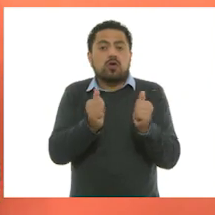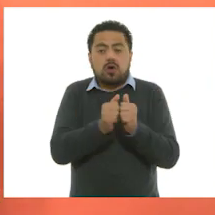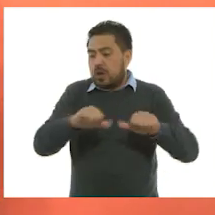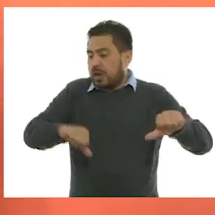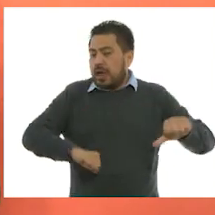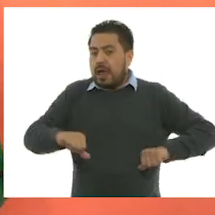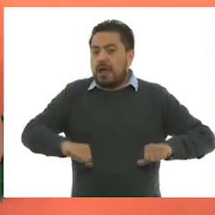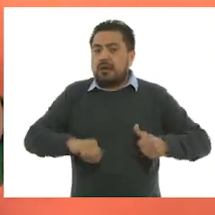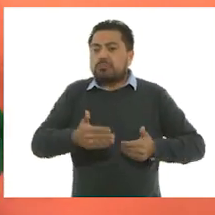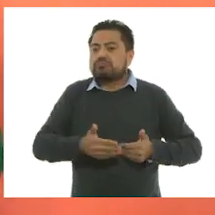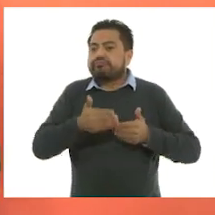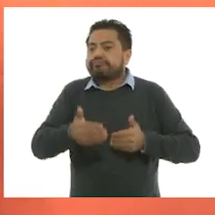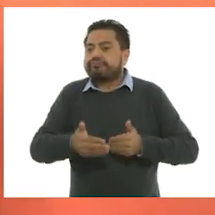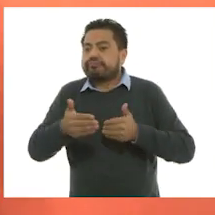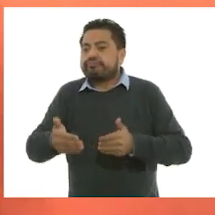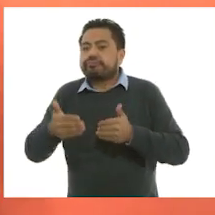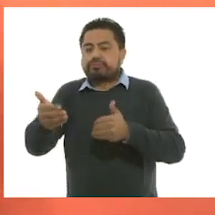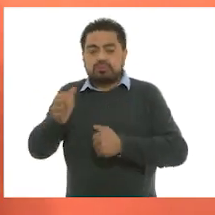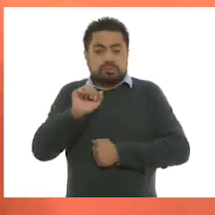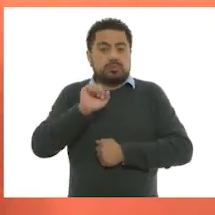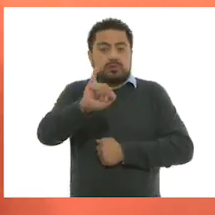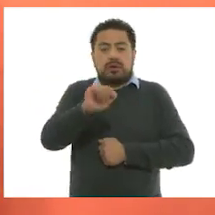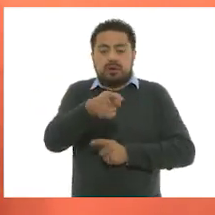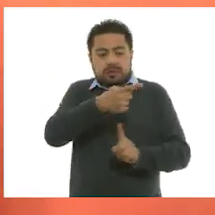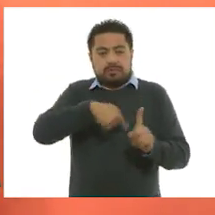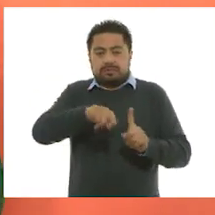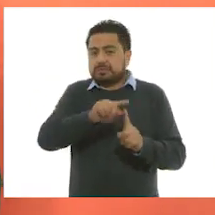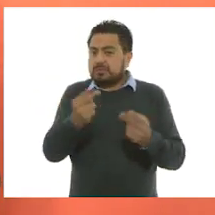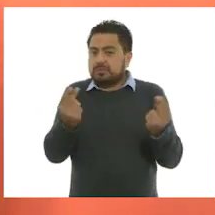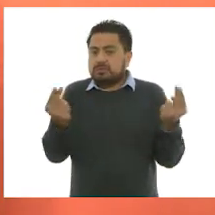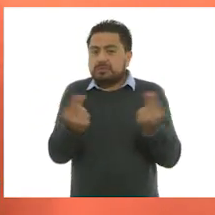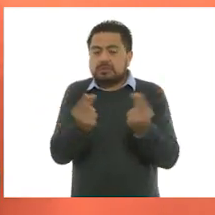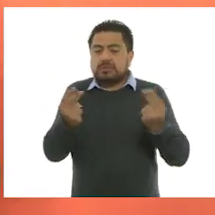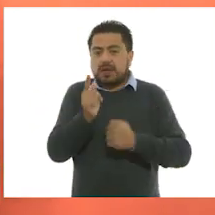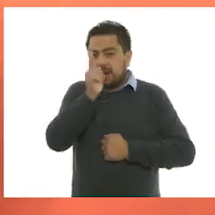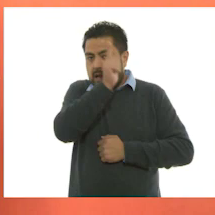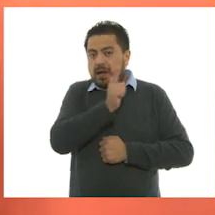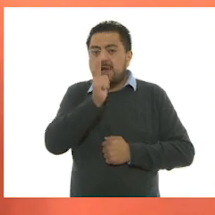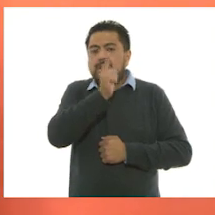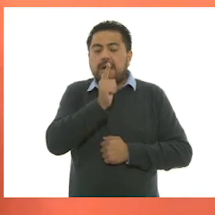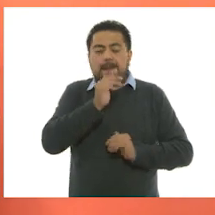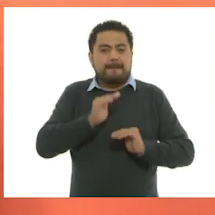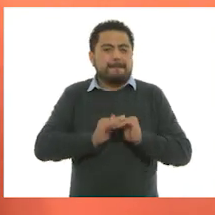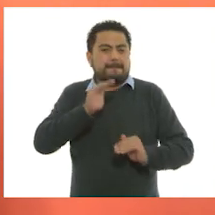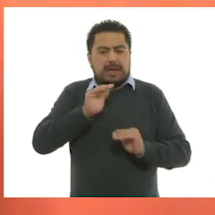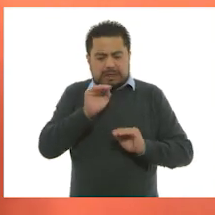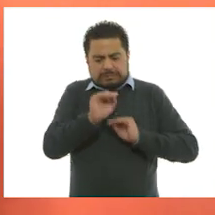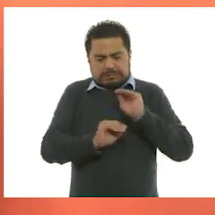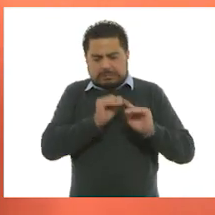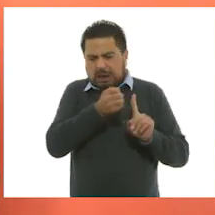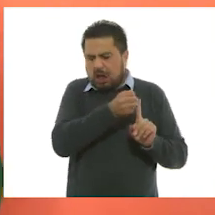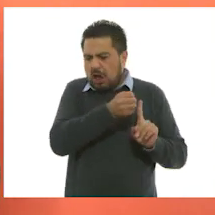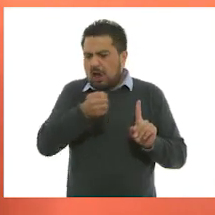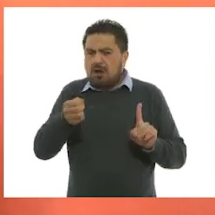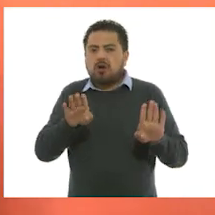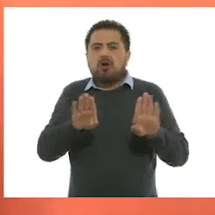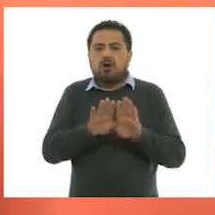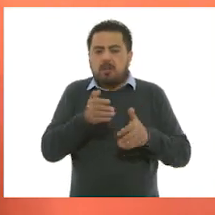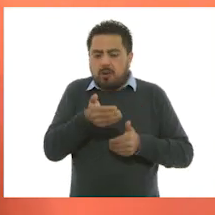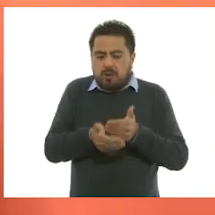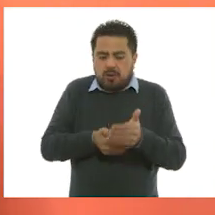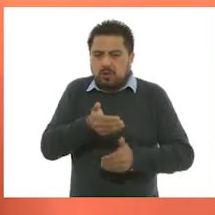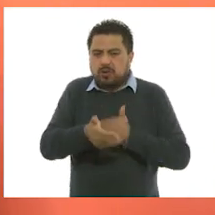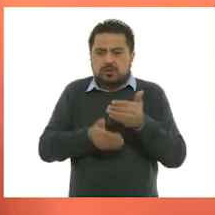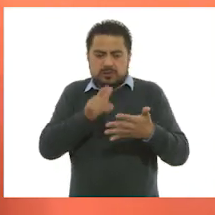actividades posteriores, en donde sí se va a requerir un lenguaje más estructurado, como es el proceso